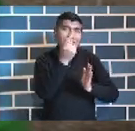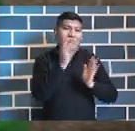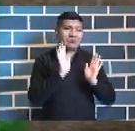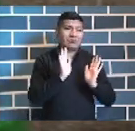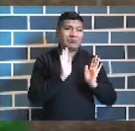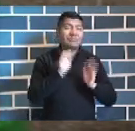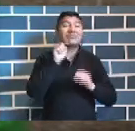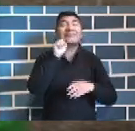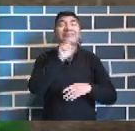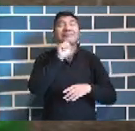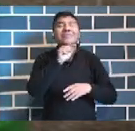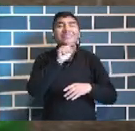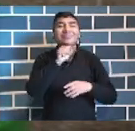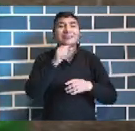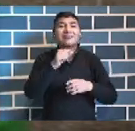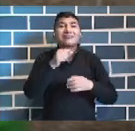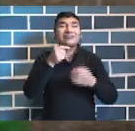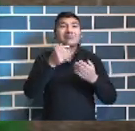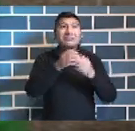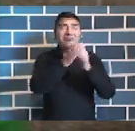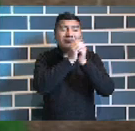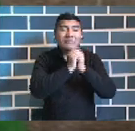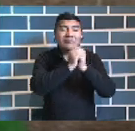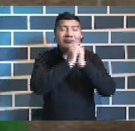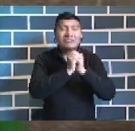Y ahí está, lo están adorando.